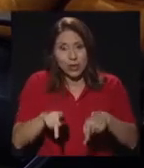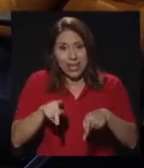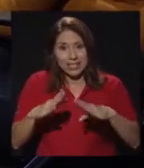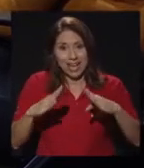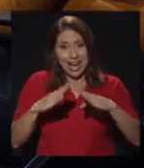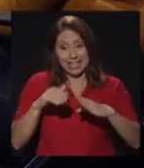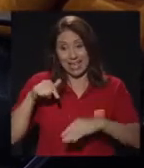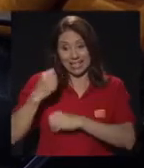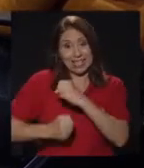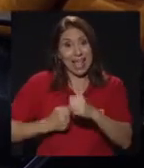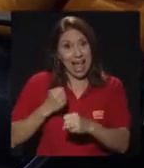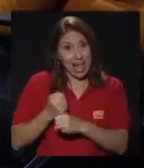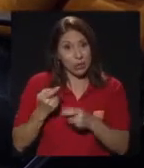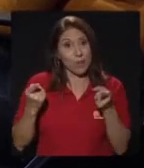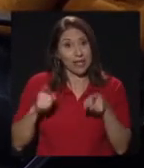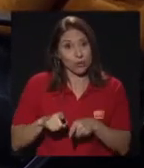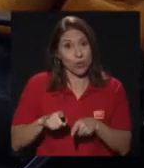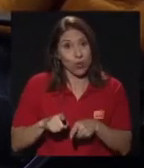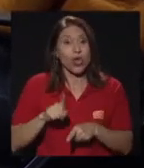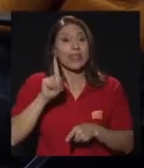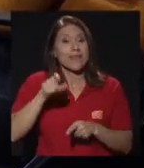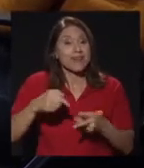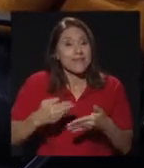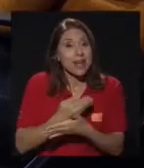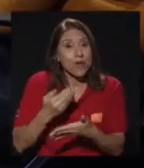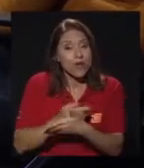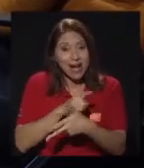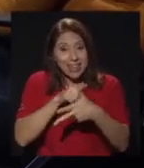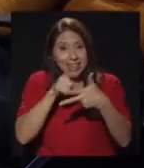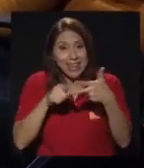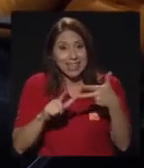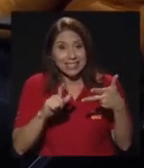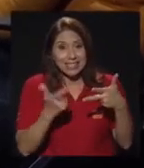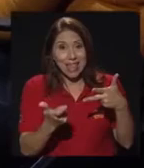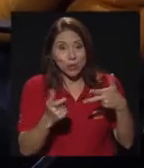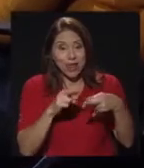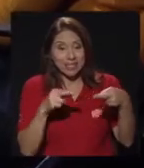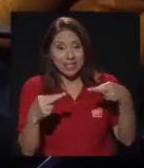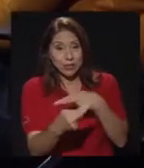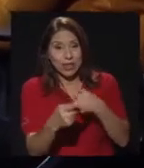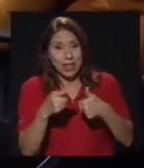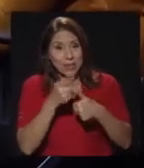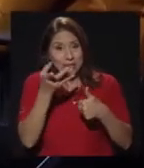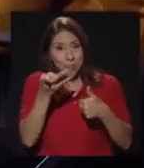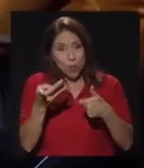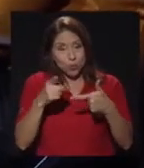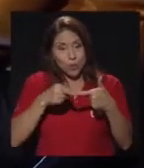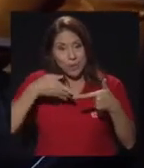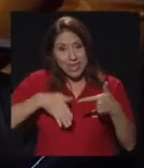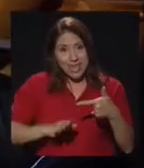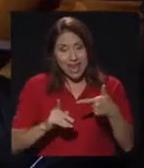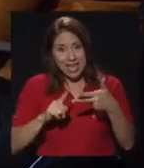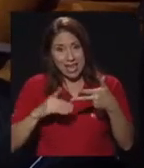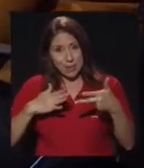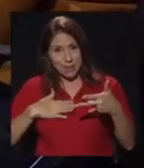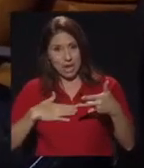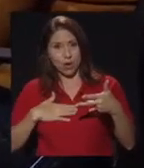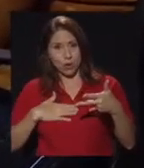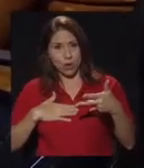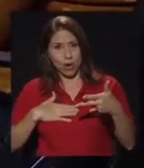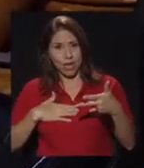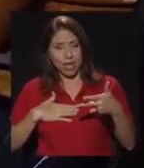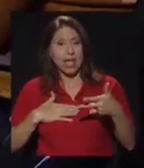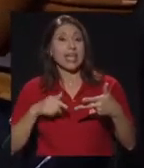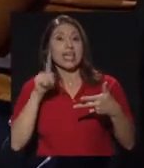me tocó renovar 3 cédulas de residencia, el de mi esposo, el de mi hija y el mío. Ah,